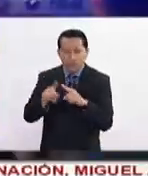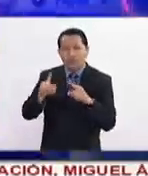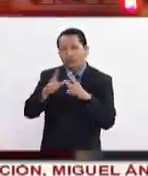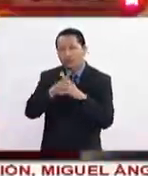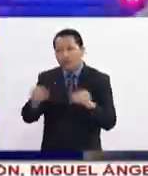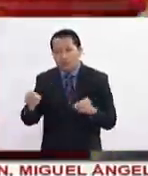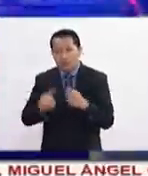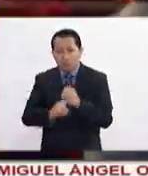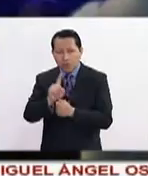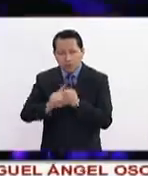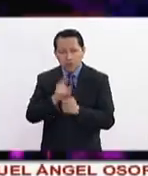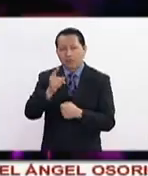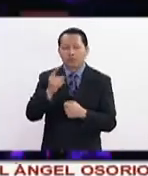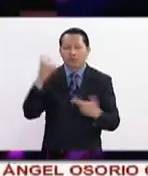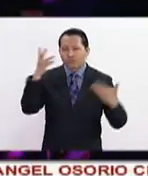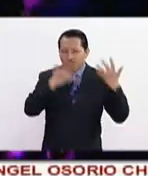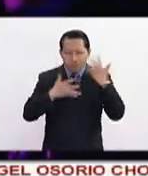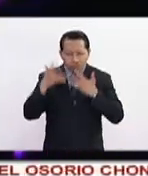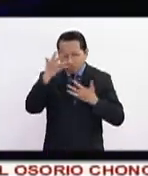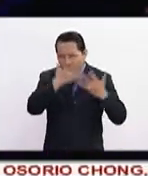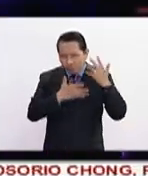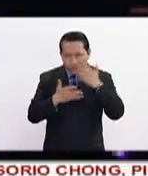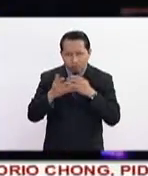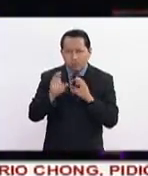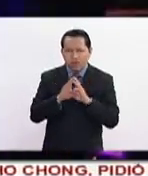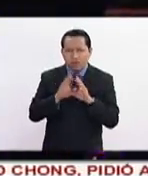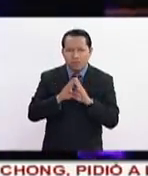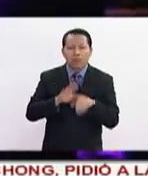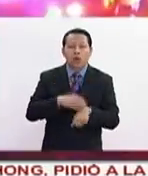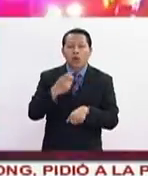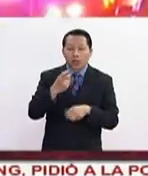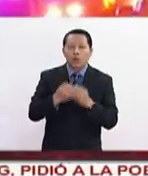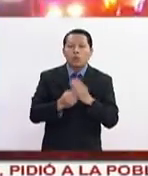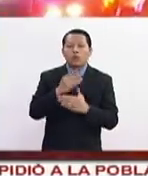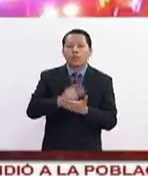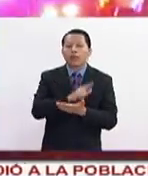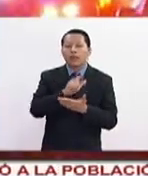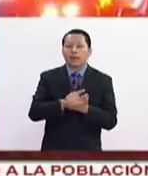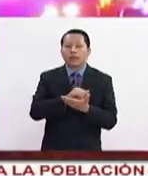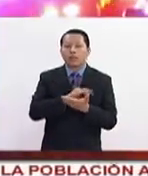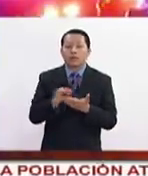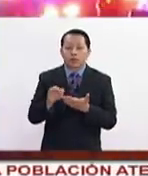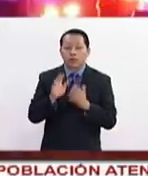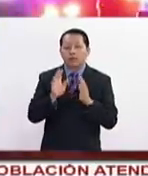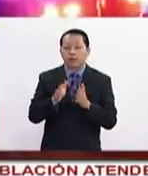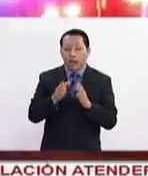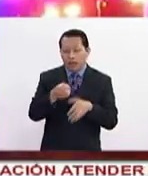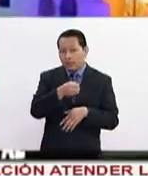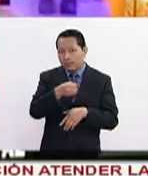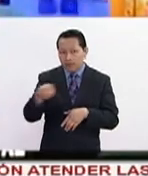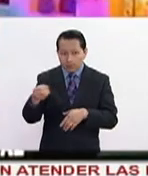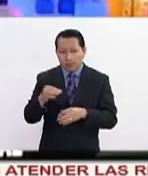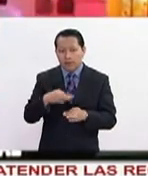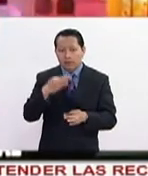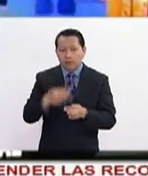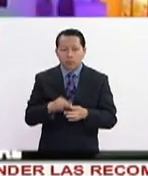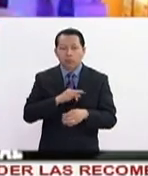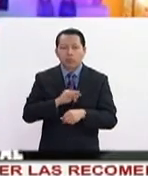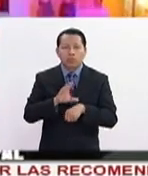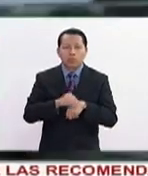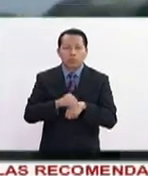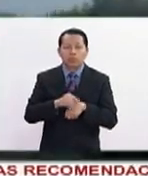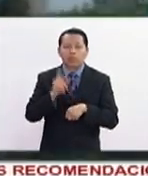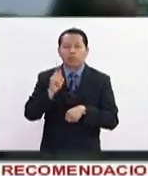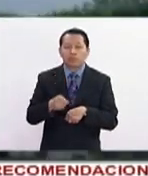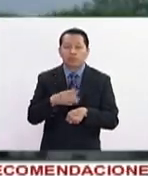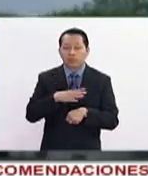conflicto. Por eso es que esta nueva ley, una vez que se apruebe en el Senado, va a permitir, bueno,